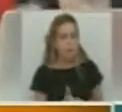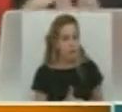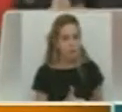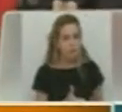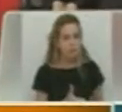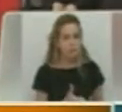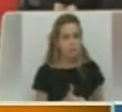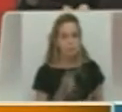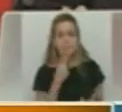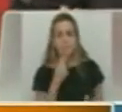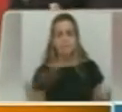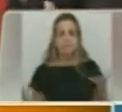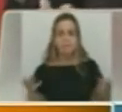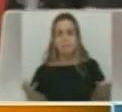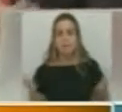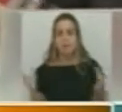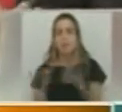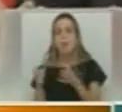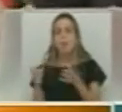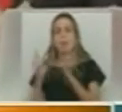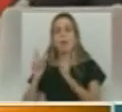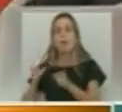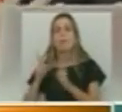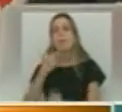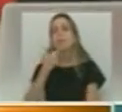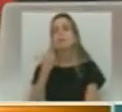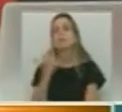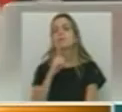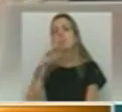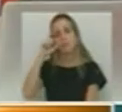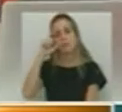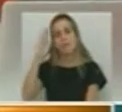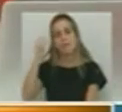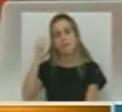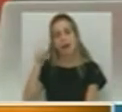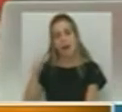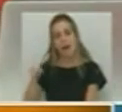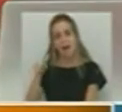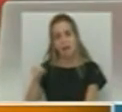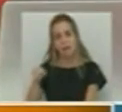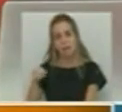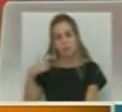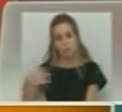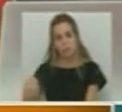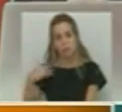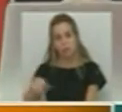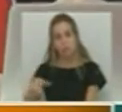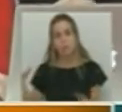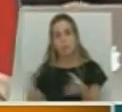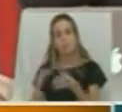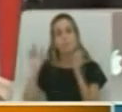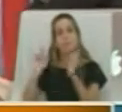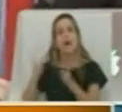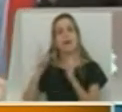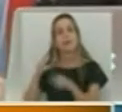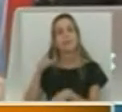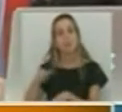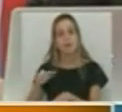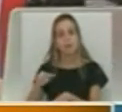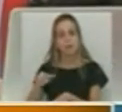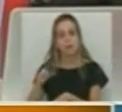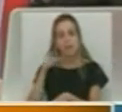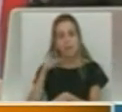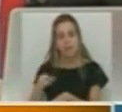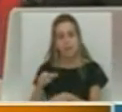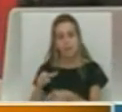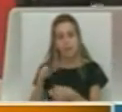porque SUTEBA, que es el gremio tal vez el de Baradel, el más numeroso, el más importante en la provincia de Buenos Aires, tiene un